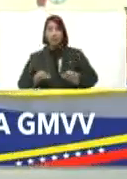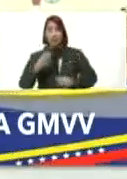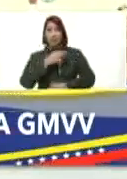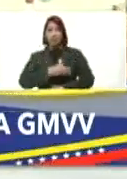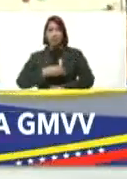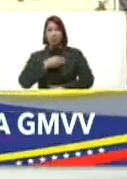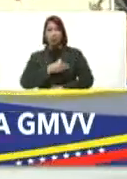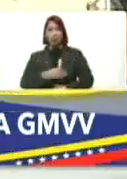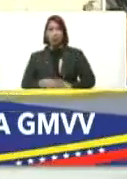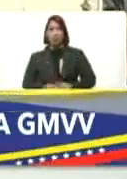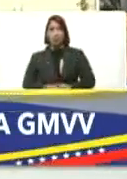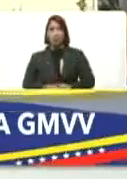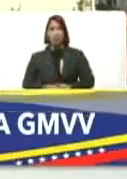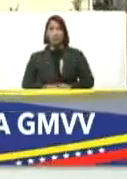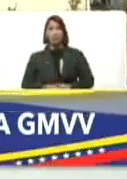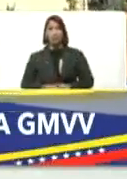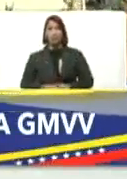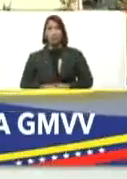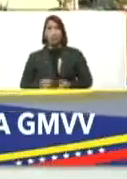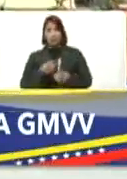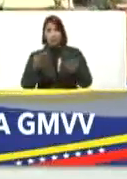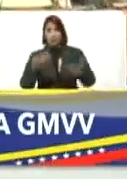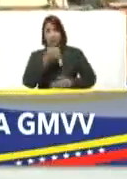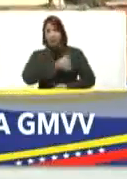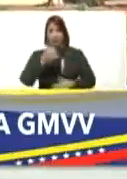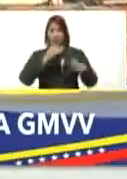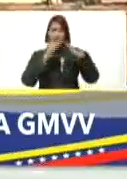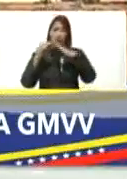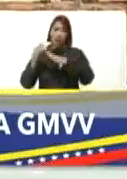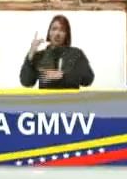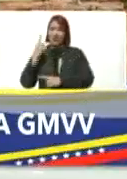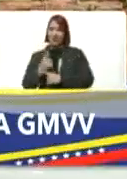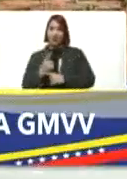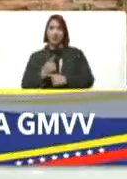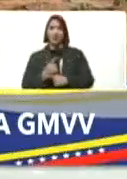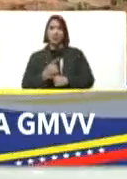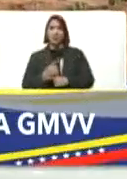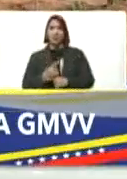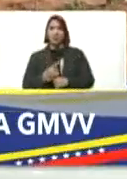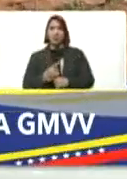misiones. Allí en cada urbanismo tiene que haber